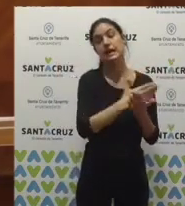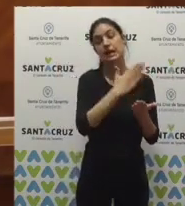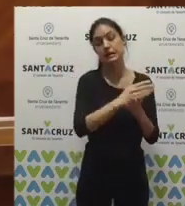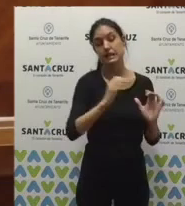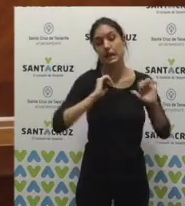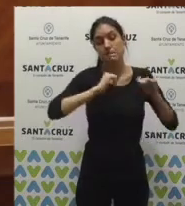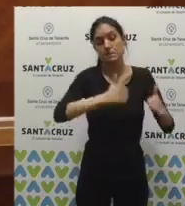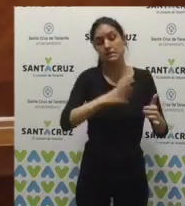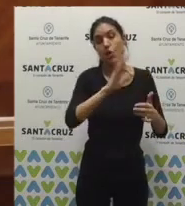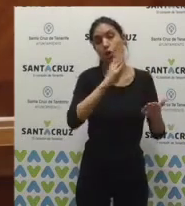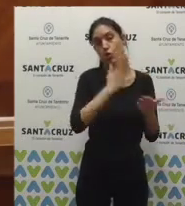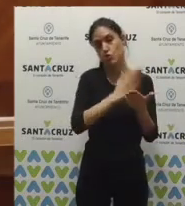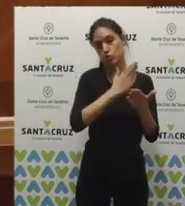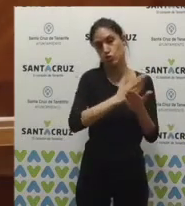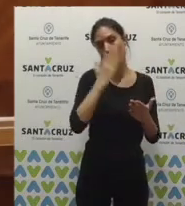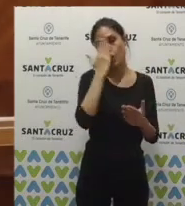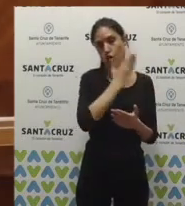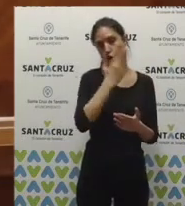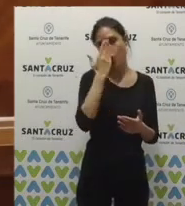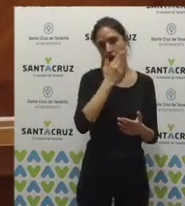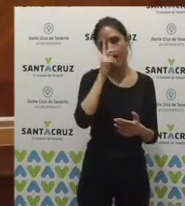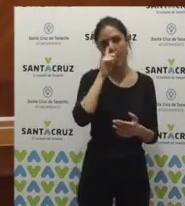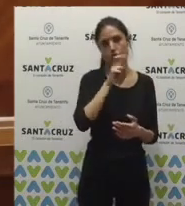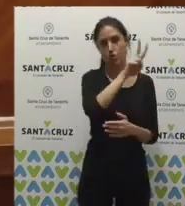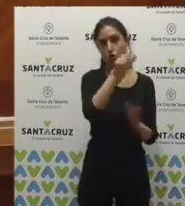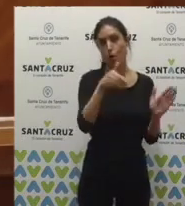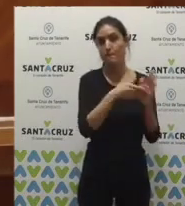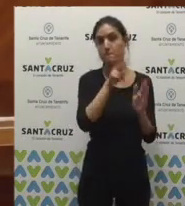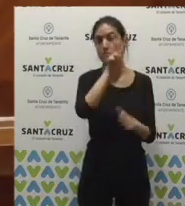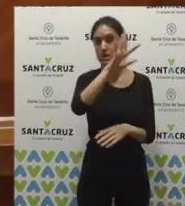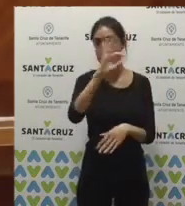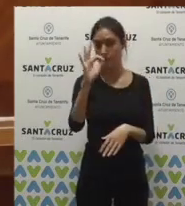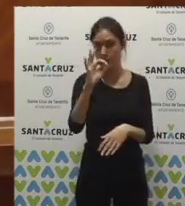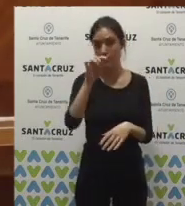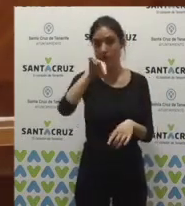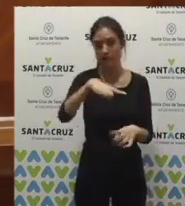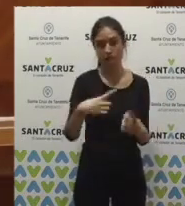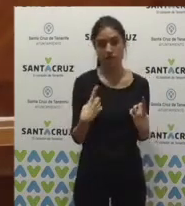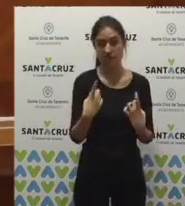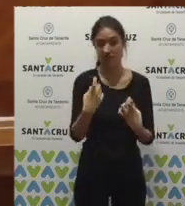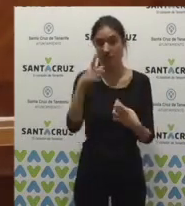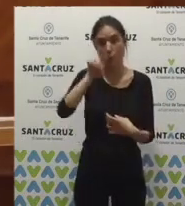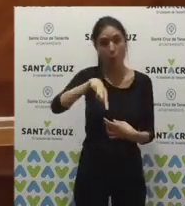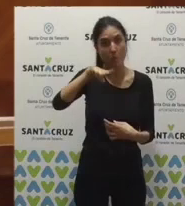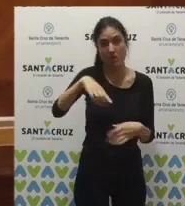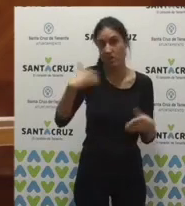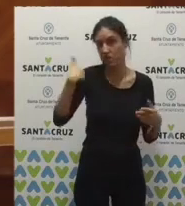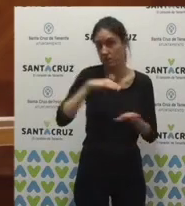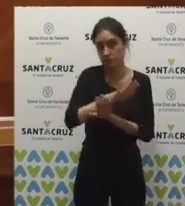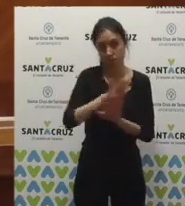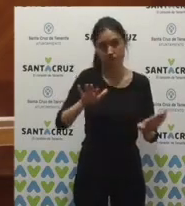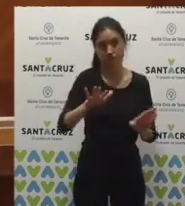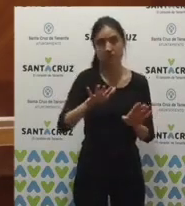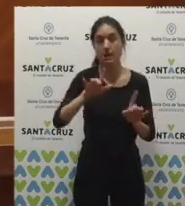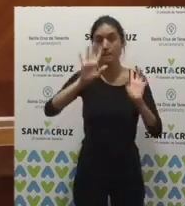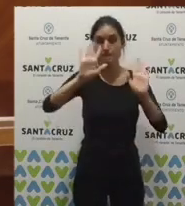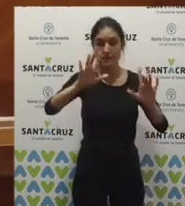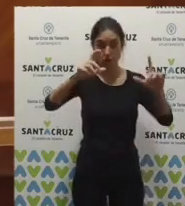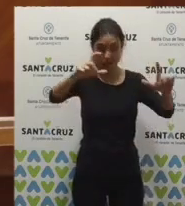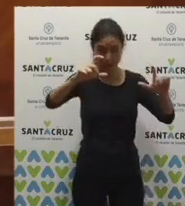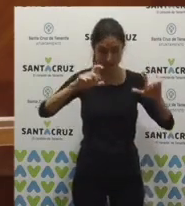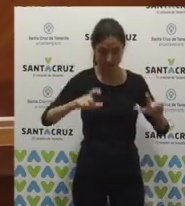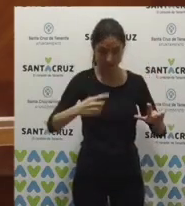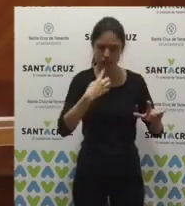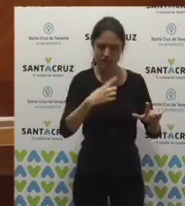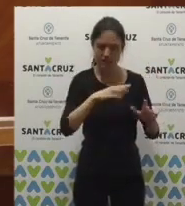escolar 20 de 2020 donde quedaría un mes nada más cierto es que al final el párrafo al poner para el curso